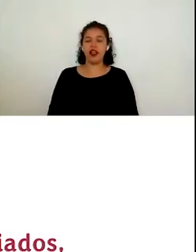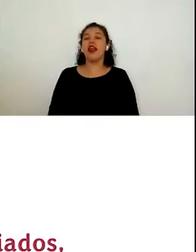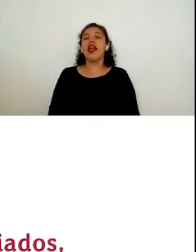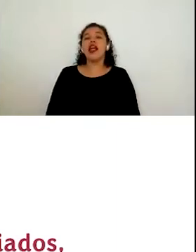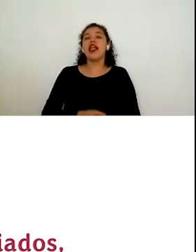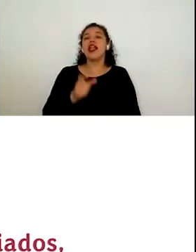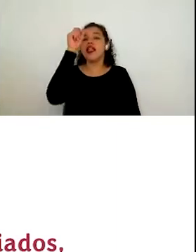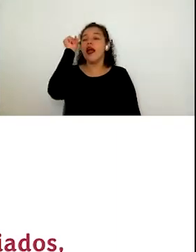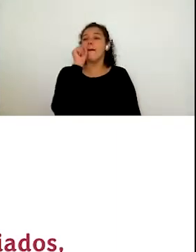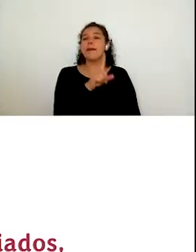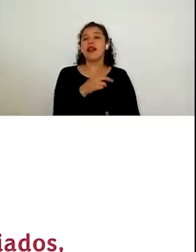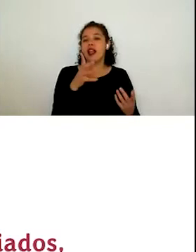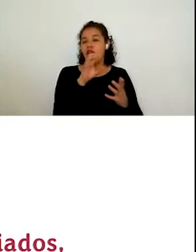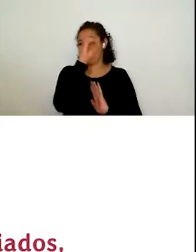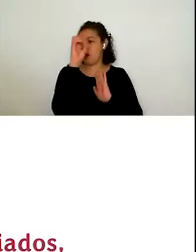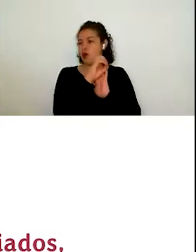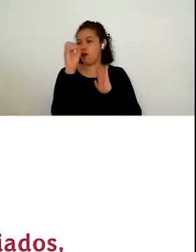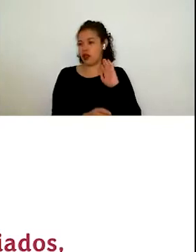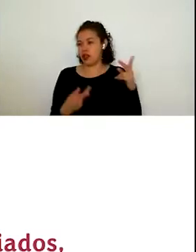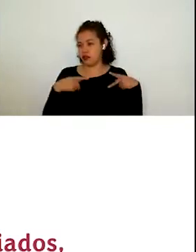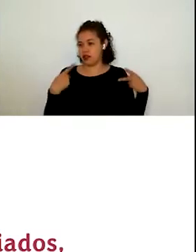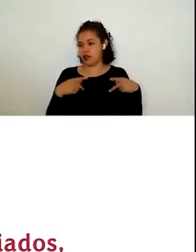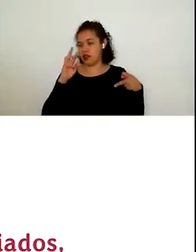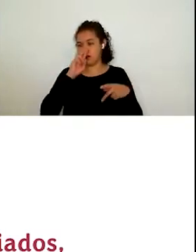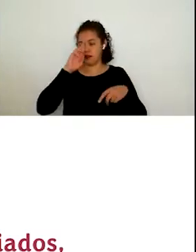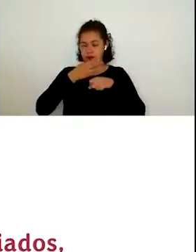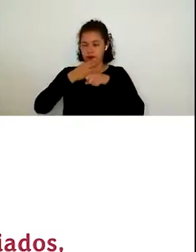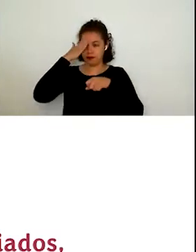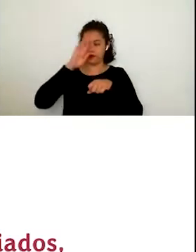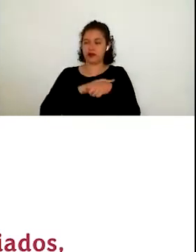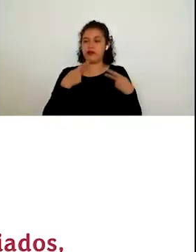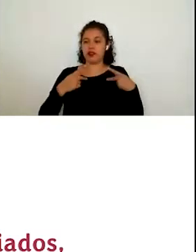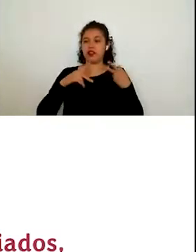de los patronos nombrar el liquidador